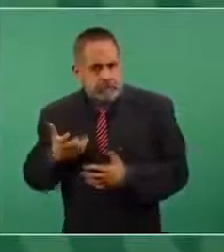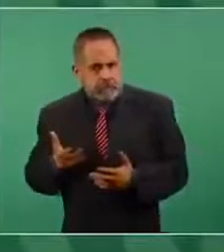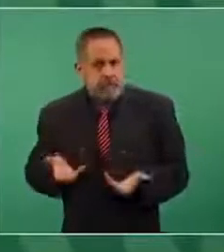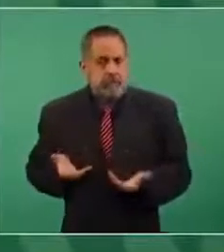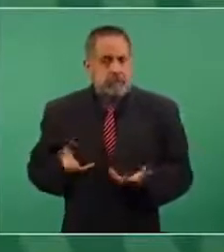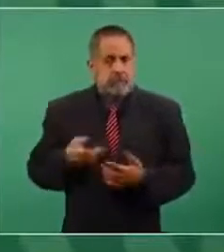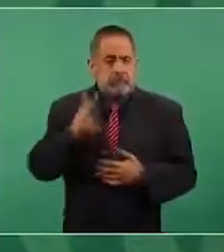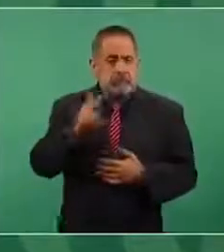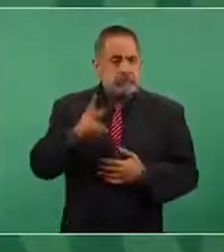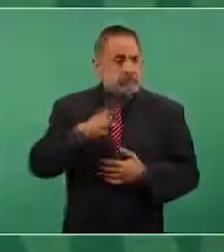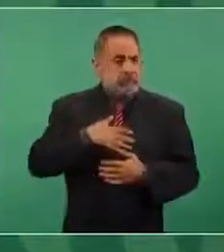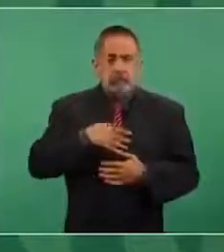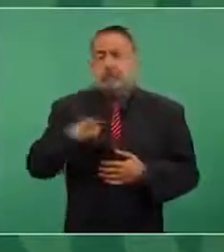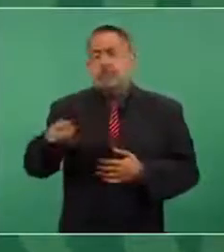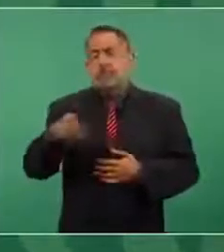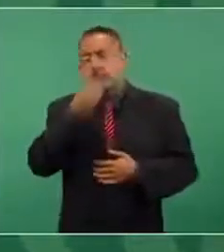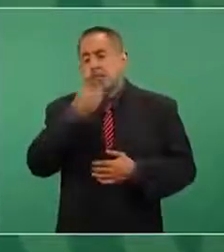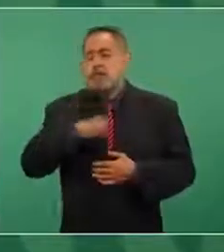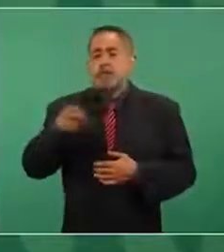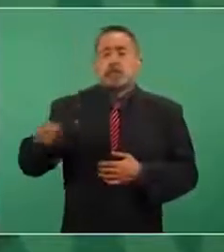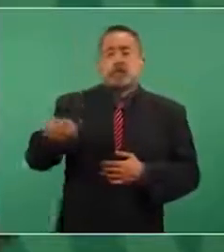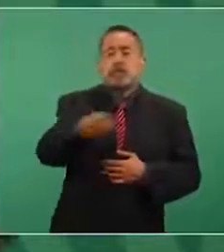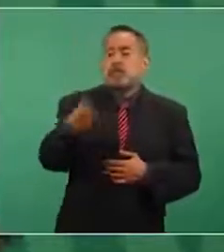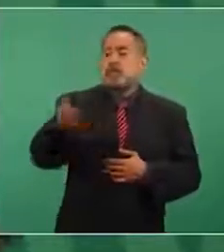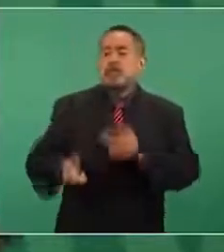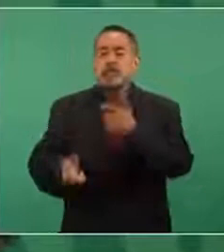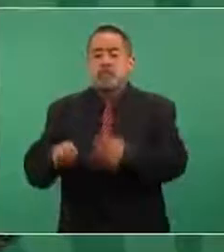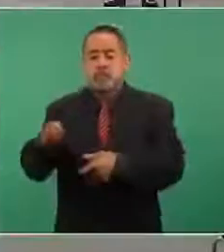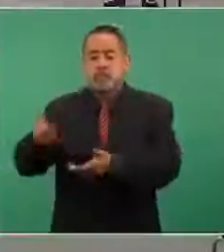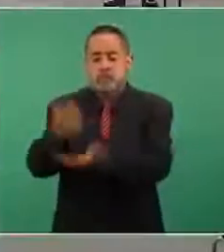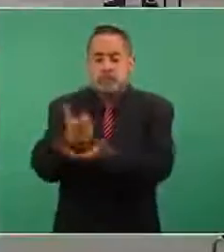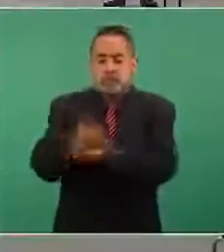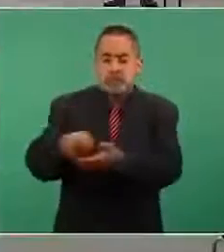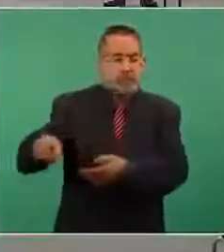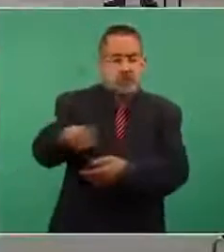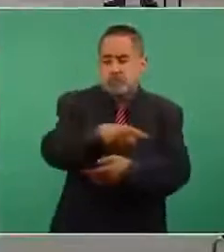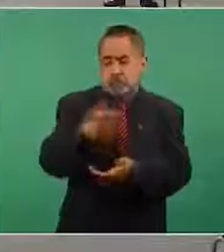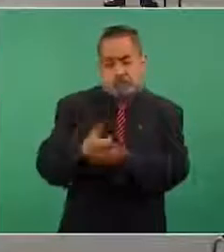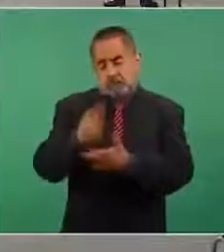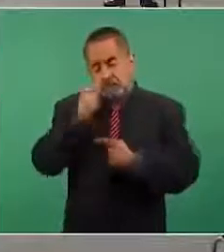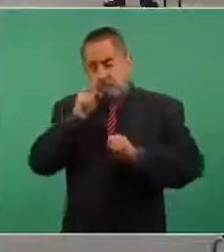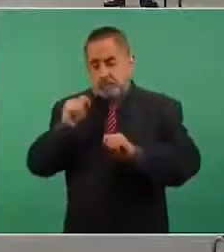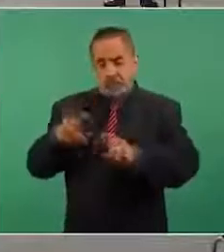pero nosotros no le estamos cargando al consumidor el costo